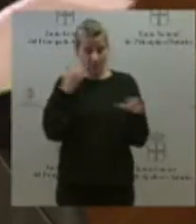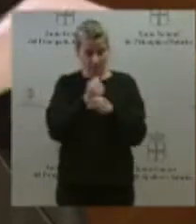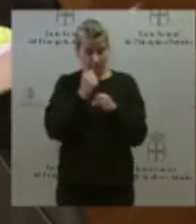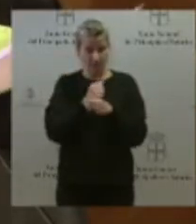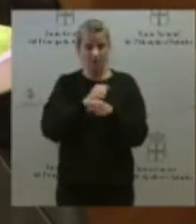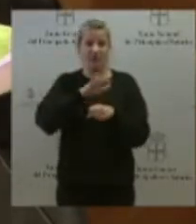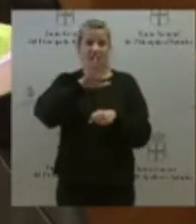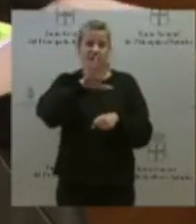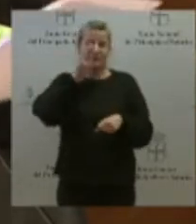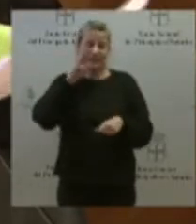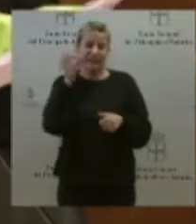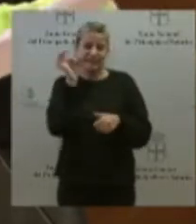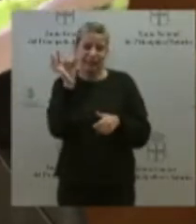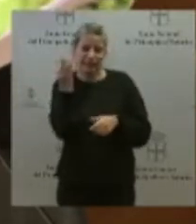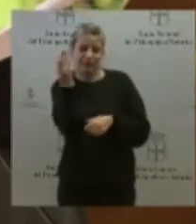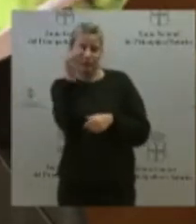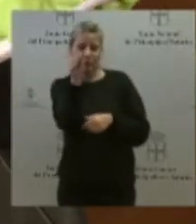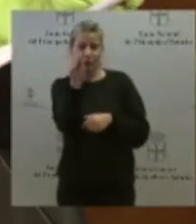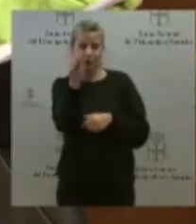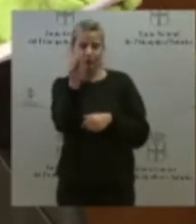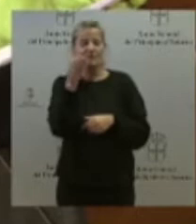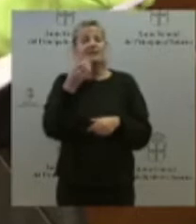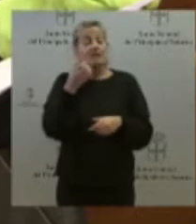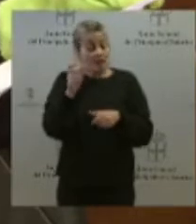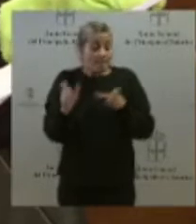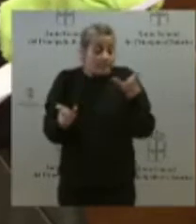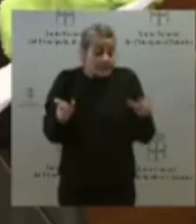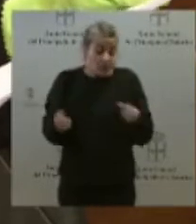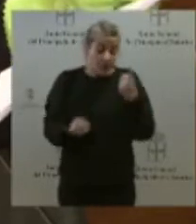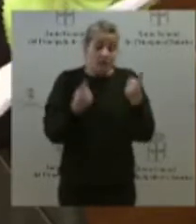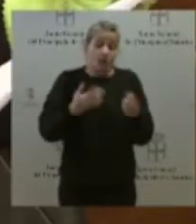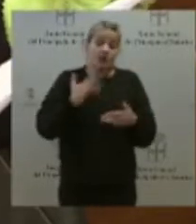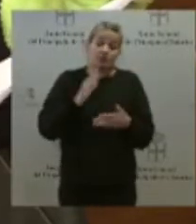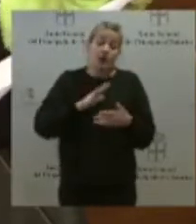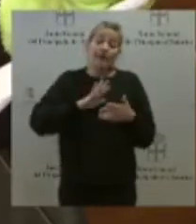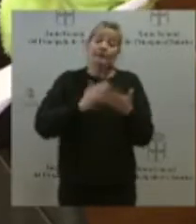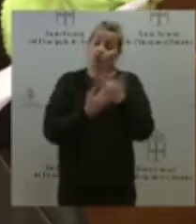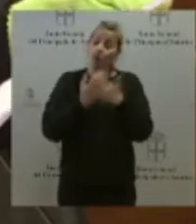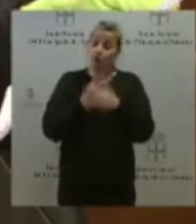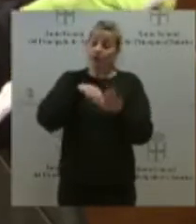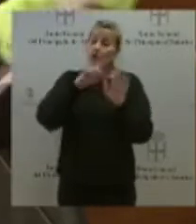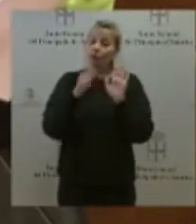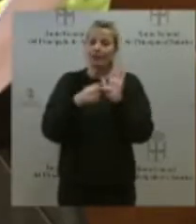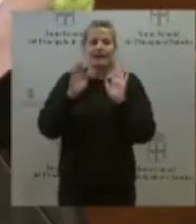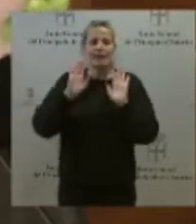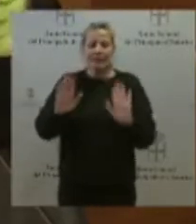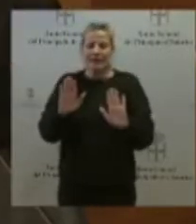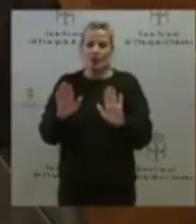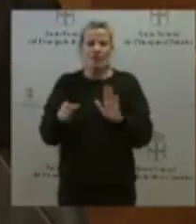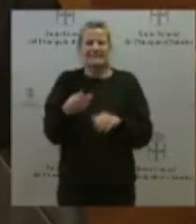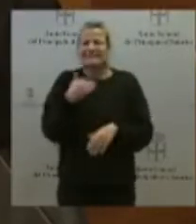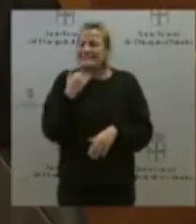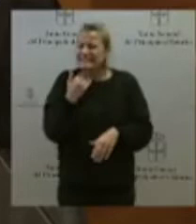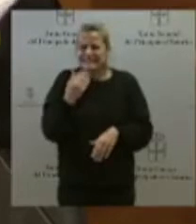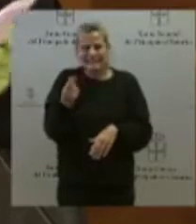completa, apenas llegan al salario mínimo interprofesional, sumando todas las pagas extras, ¿no? Esto, porque no es siempre fácil saber